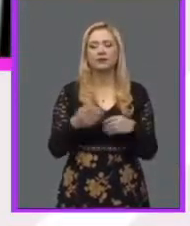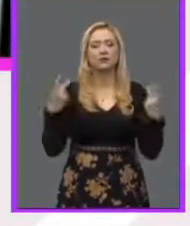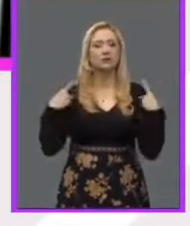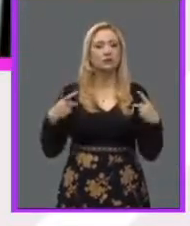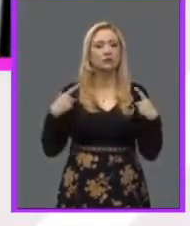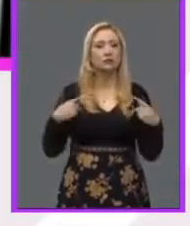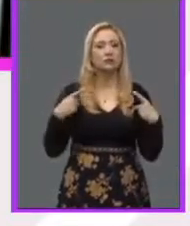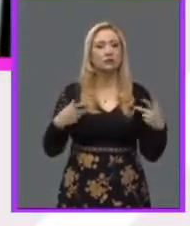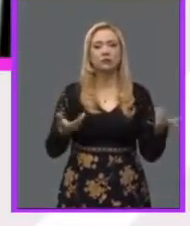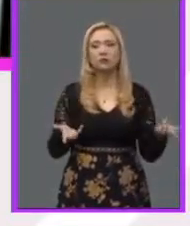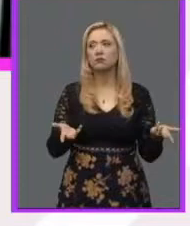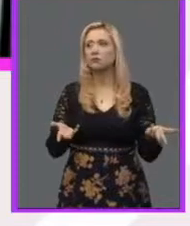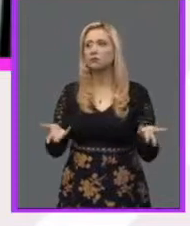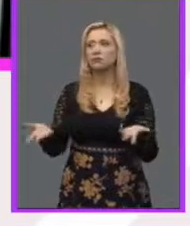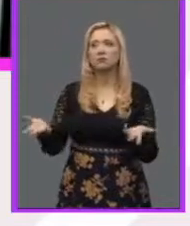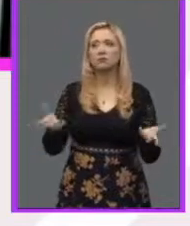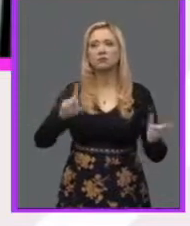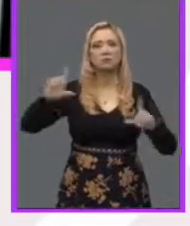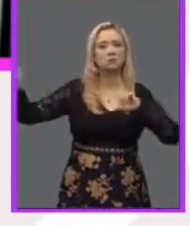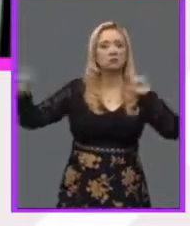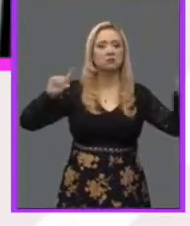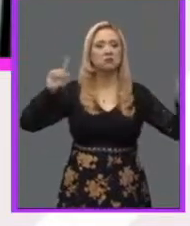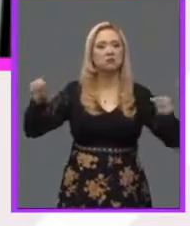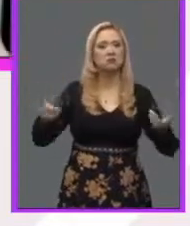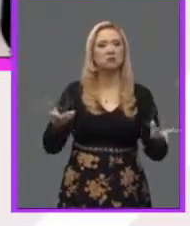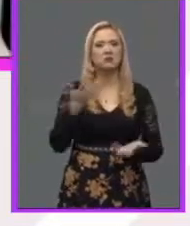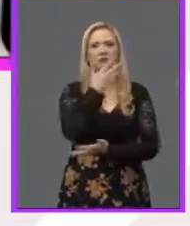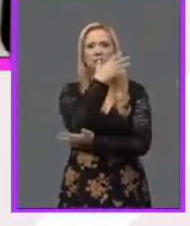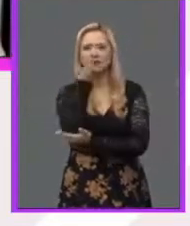de comunidades y acceso a recursos naturales?